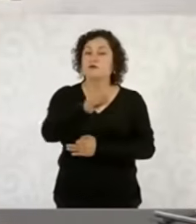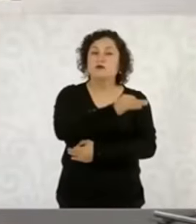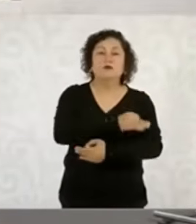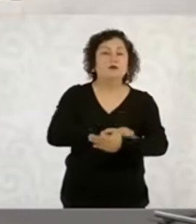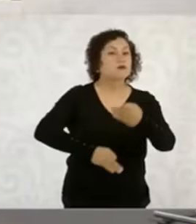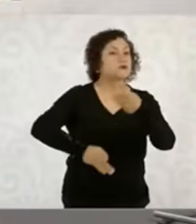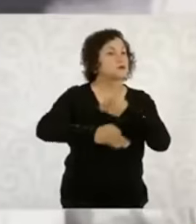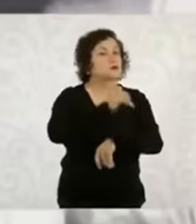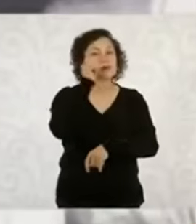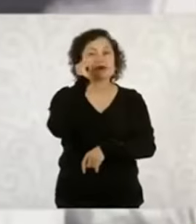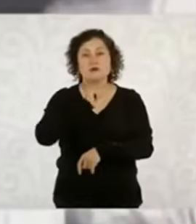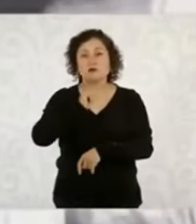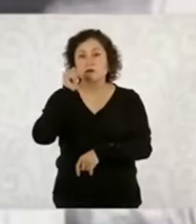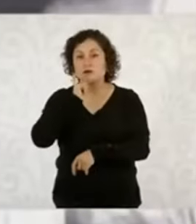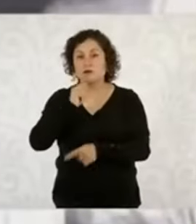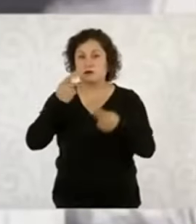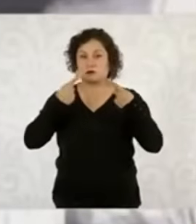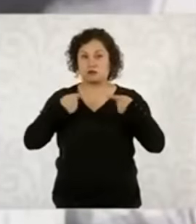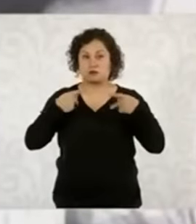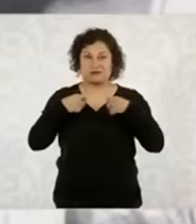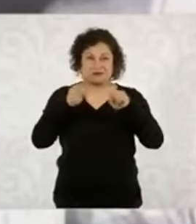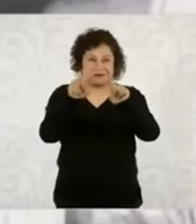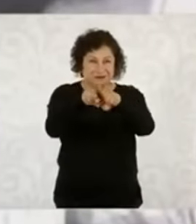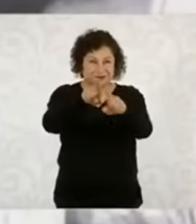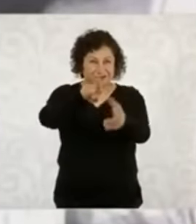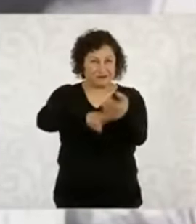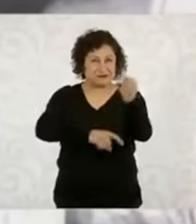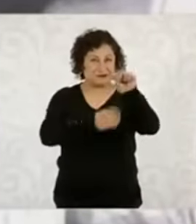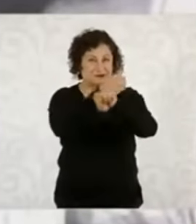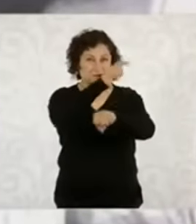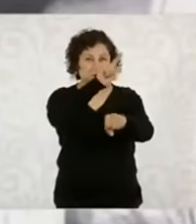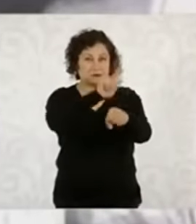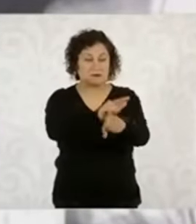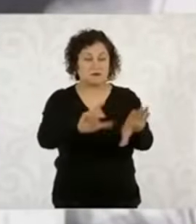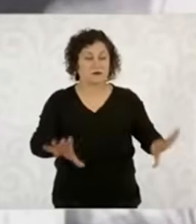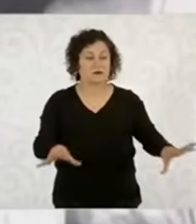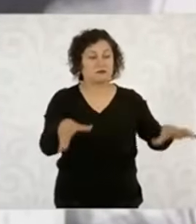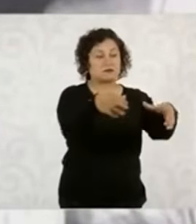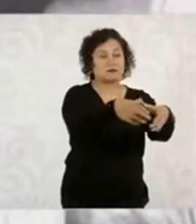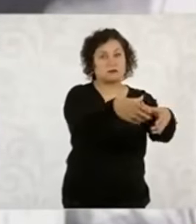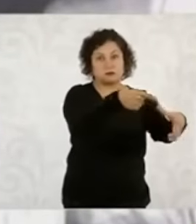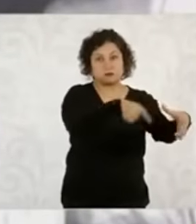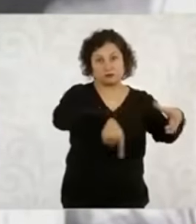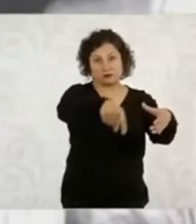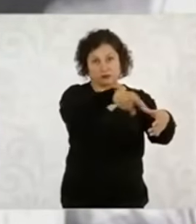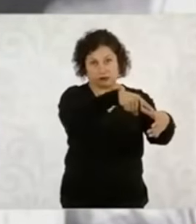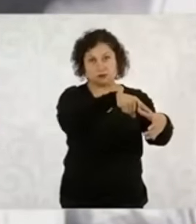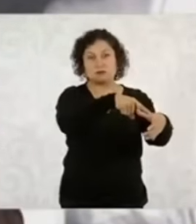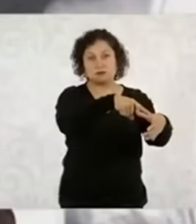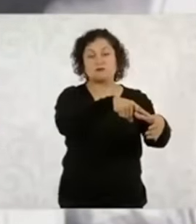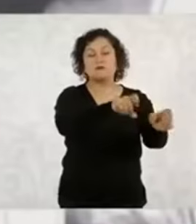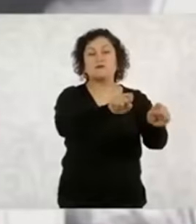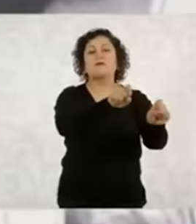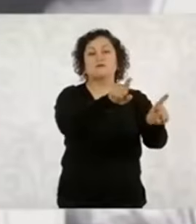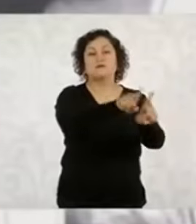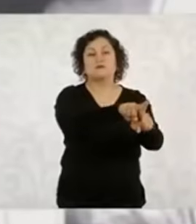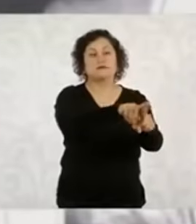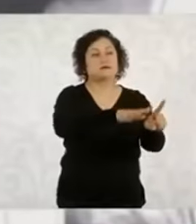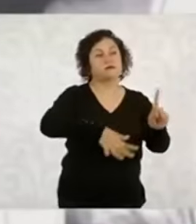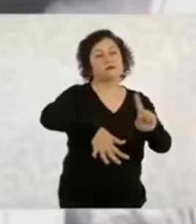todos los compañeros de la región donde se va a hacer la unidad habitacional que habitan el